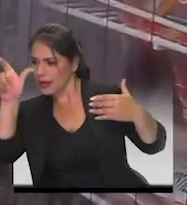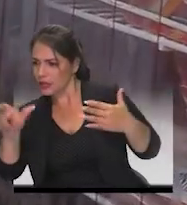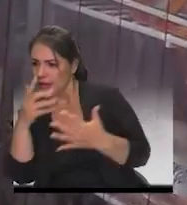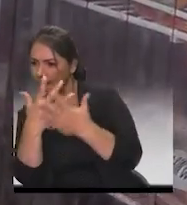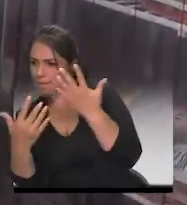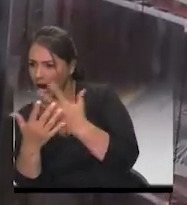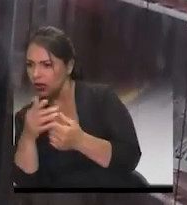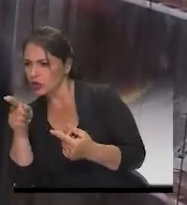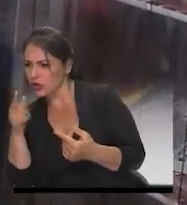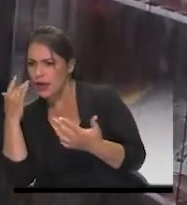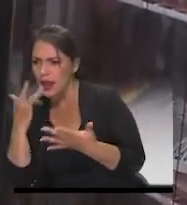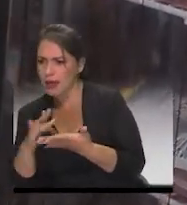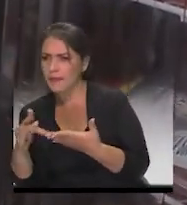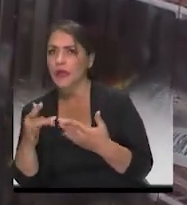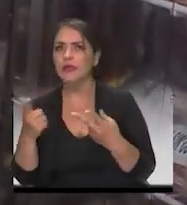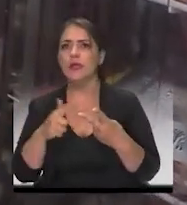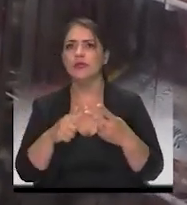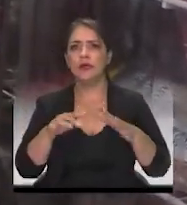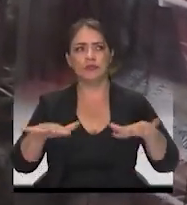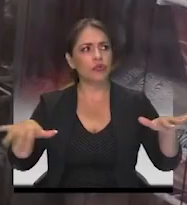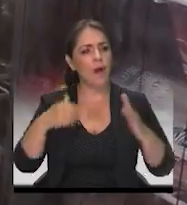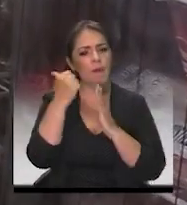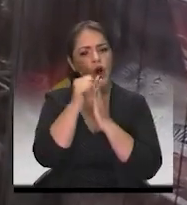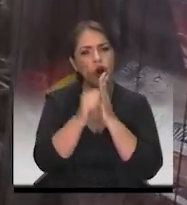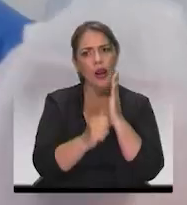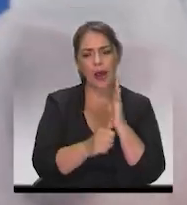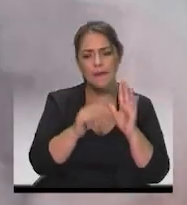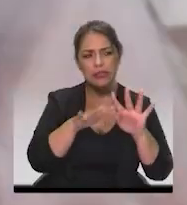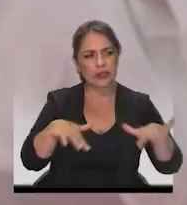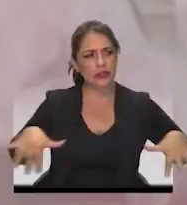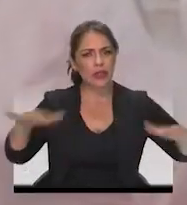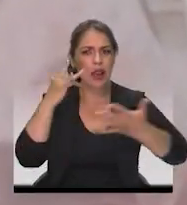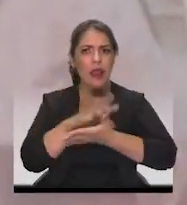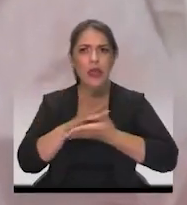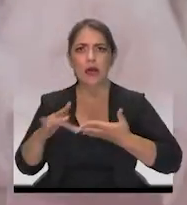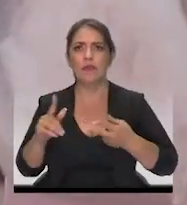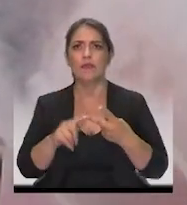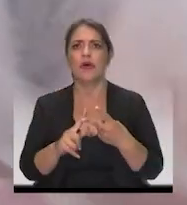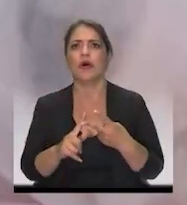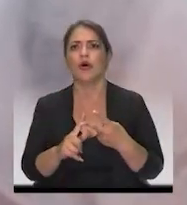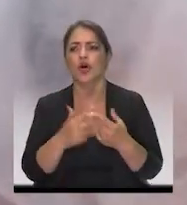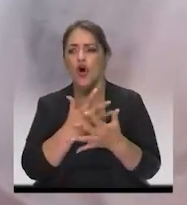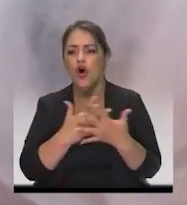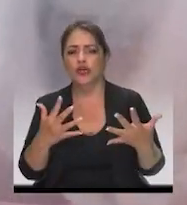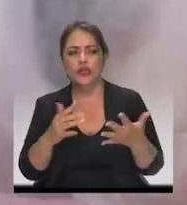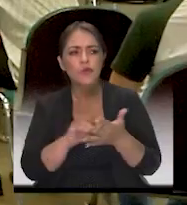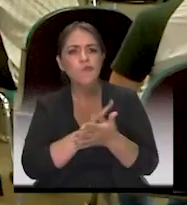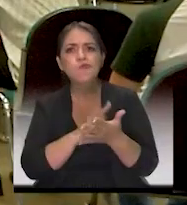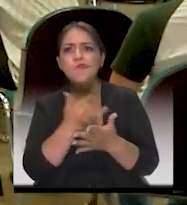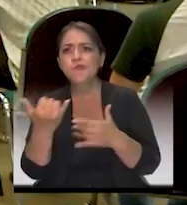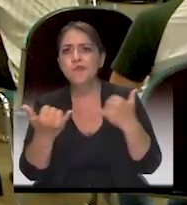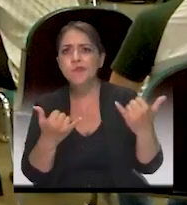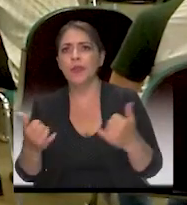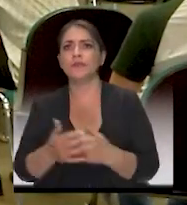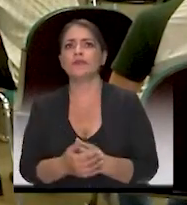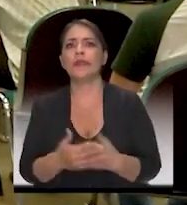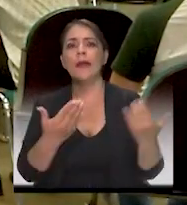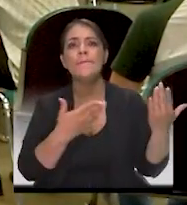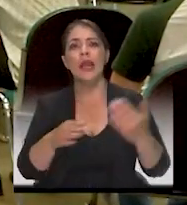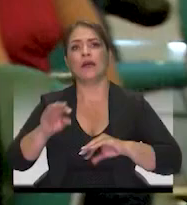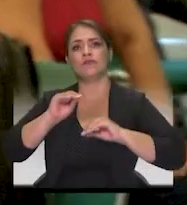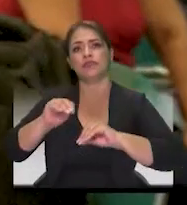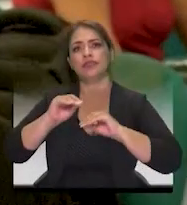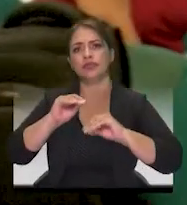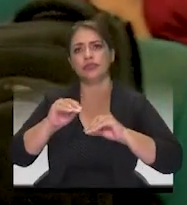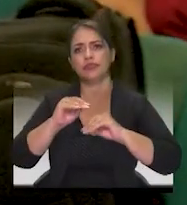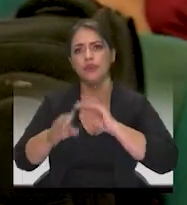los programas de mantenimiento locativo, programas de mantenimiento de equipos y utensilios, el plan de capacitación continua y